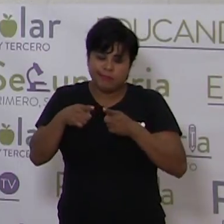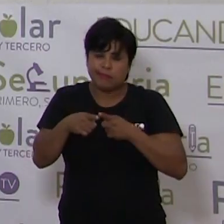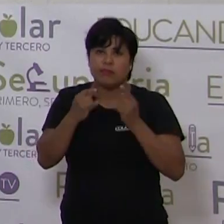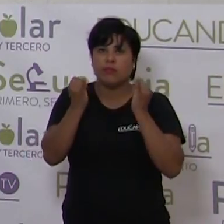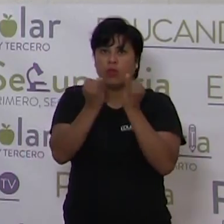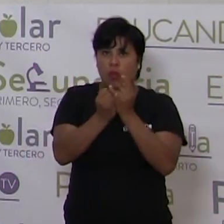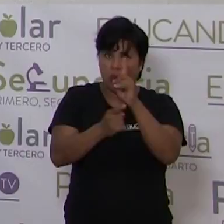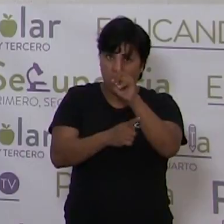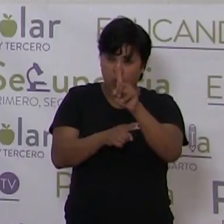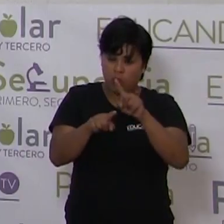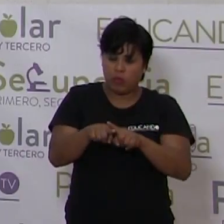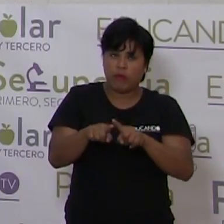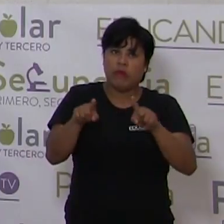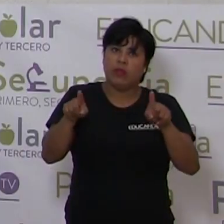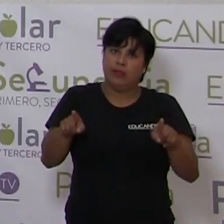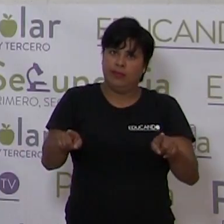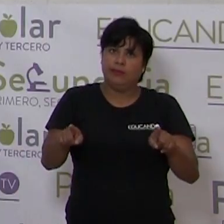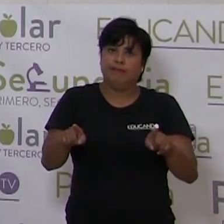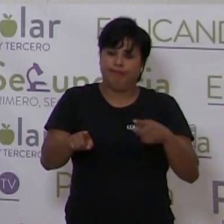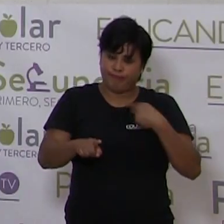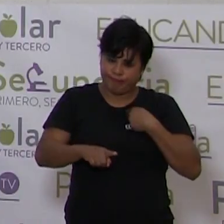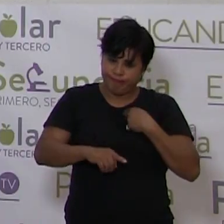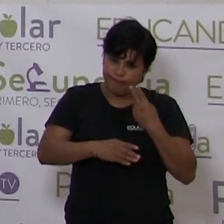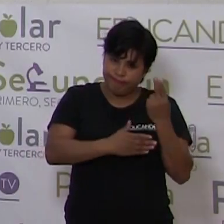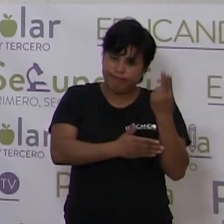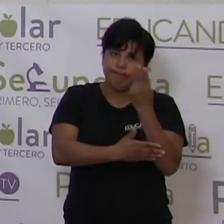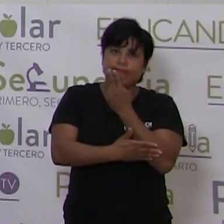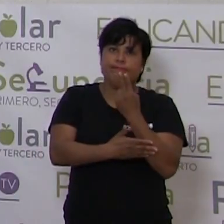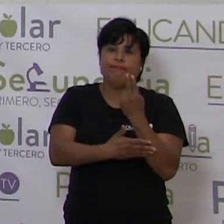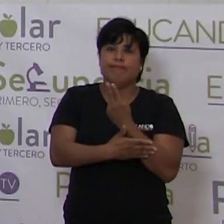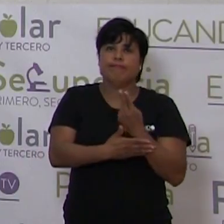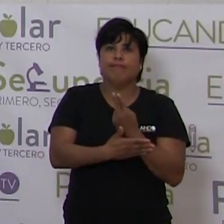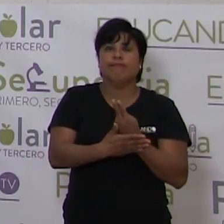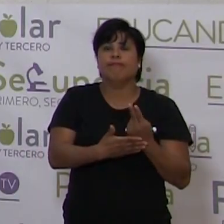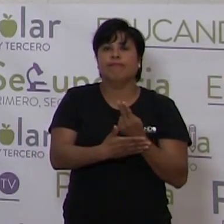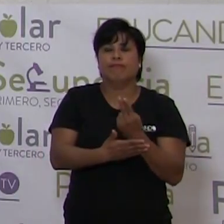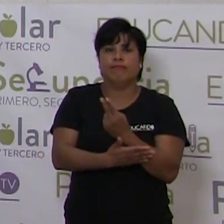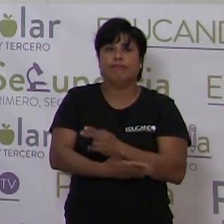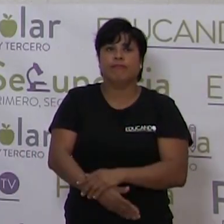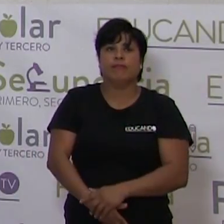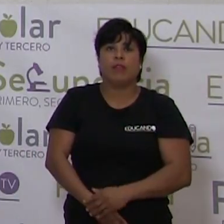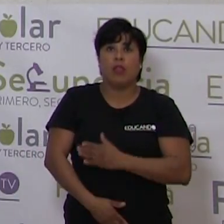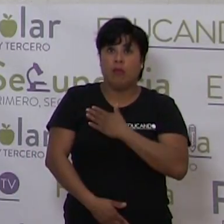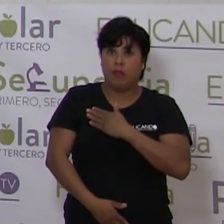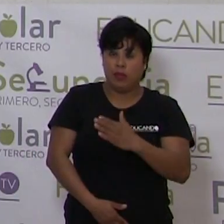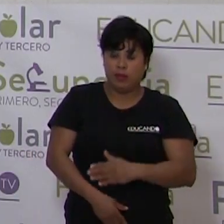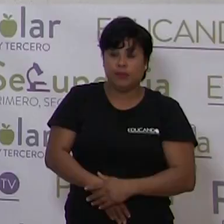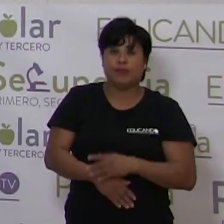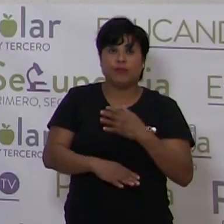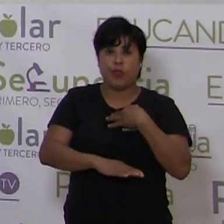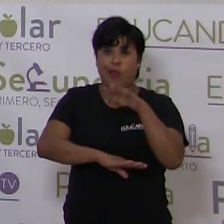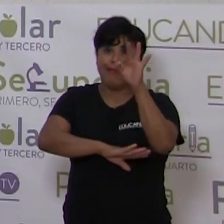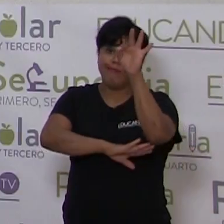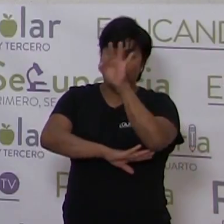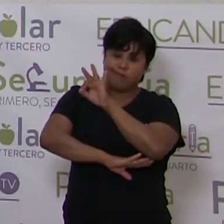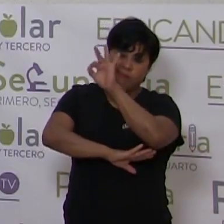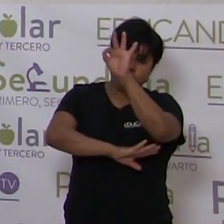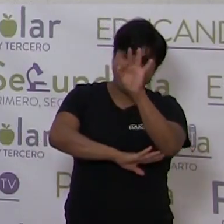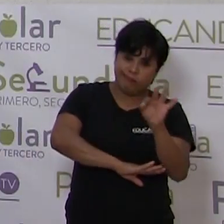Voy Bueno, lo marcamos.